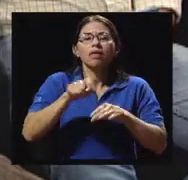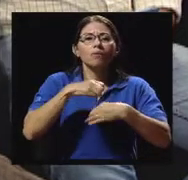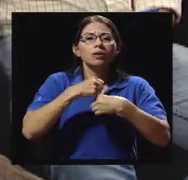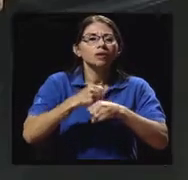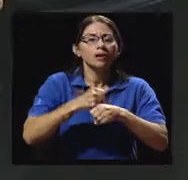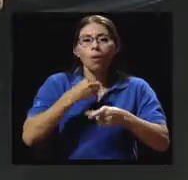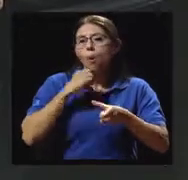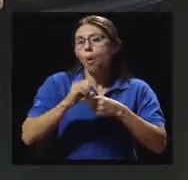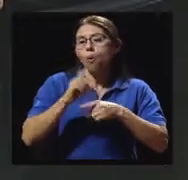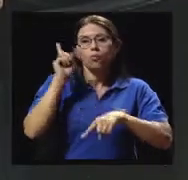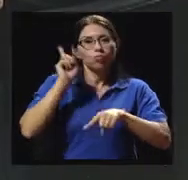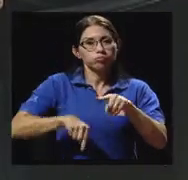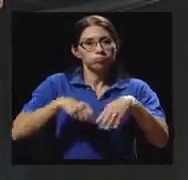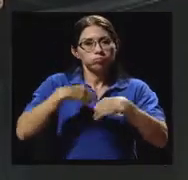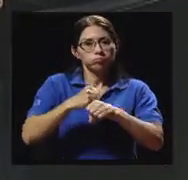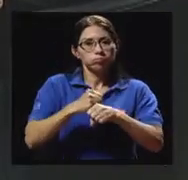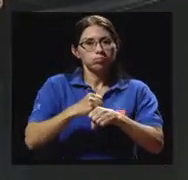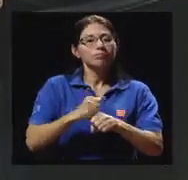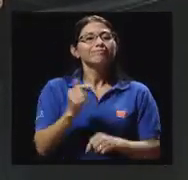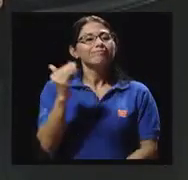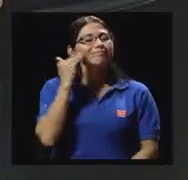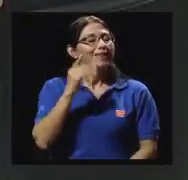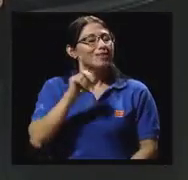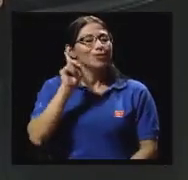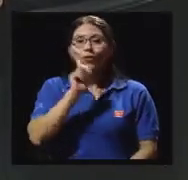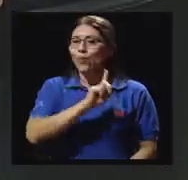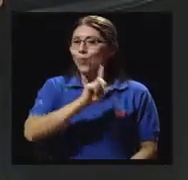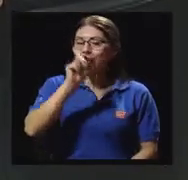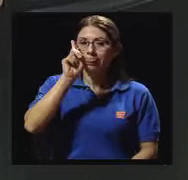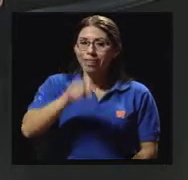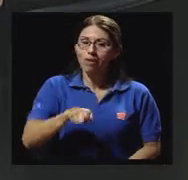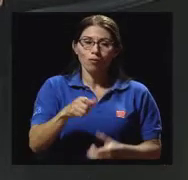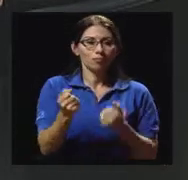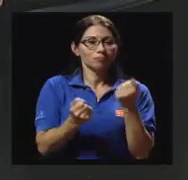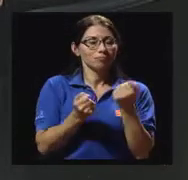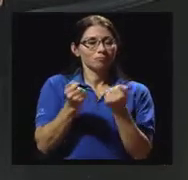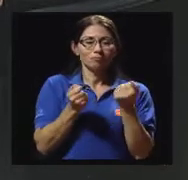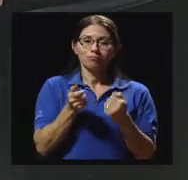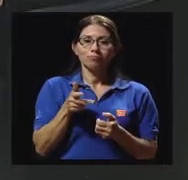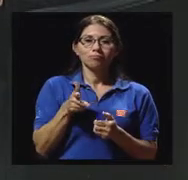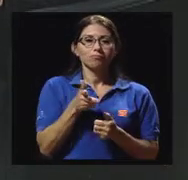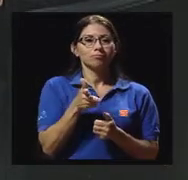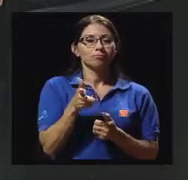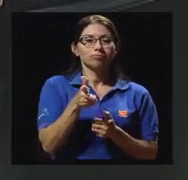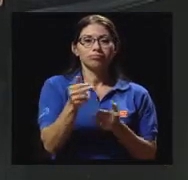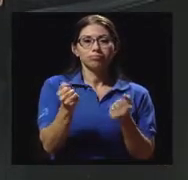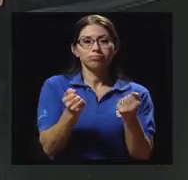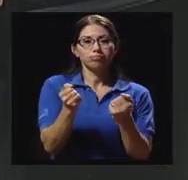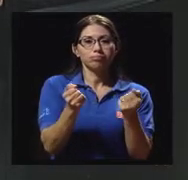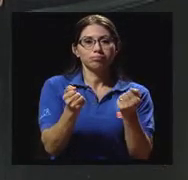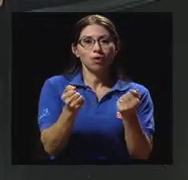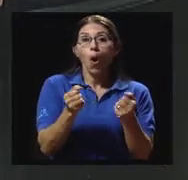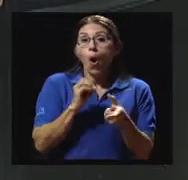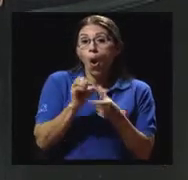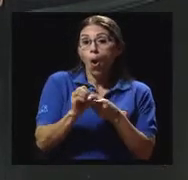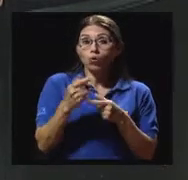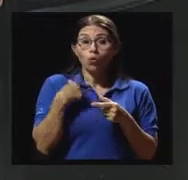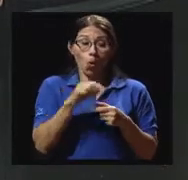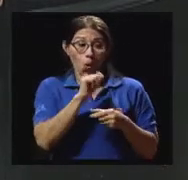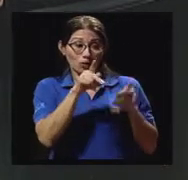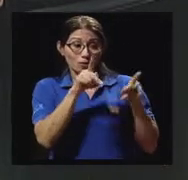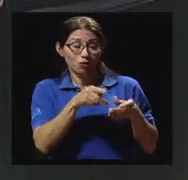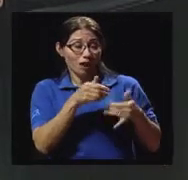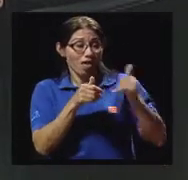automóvil. Y claro también que no debería de montarme con alguien que haya tomado, porque el accidente es muy seguro. O